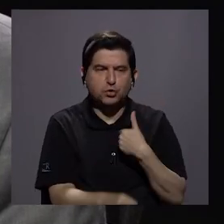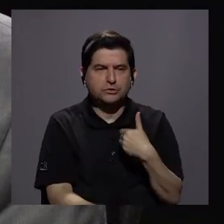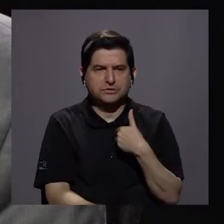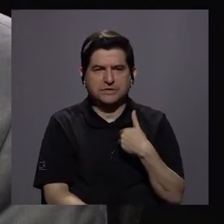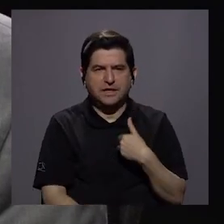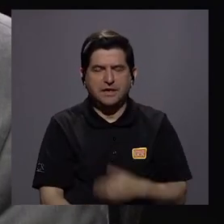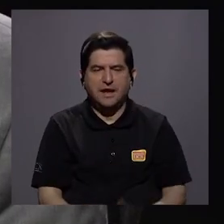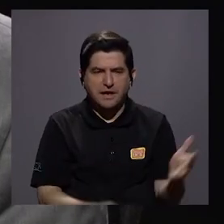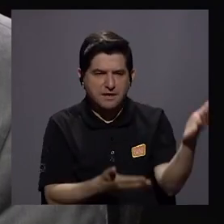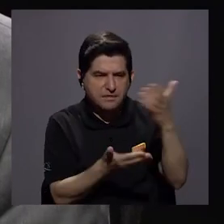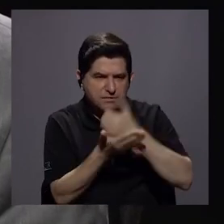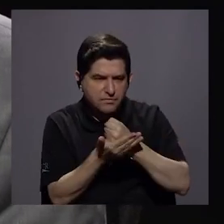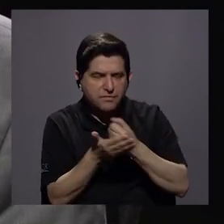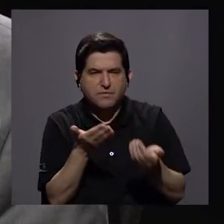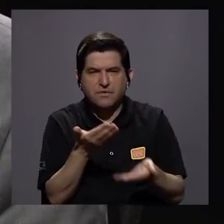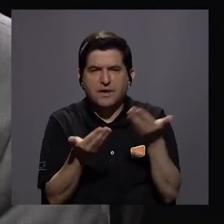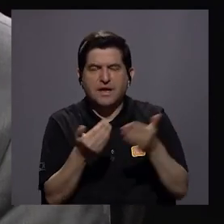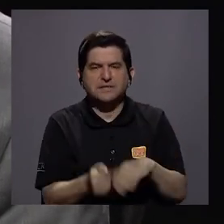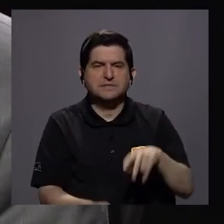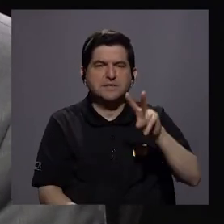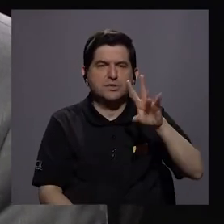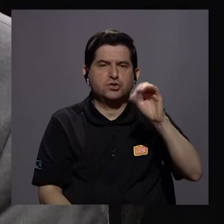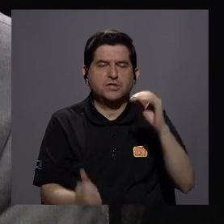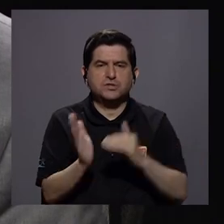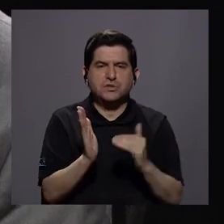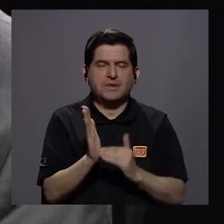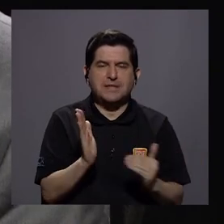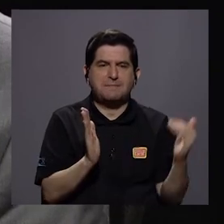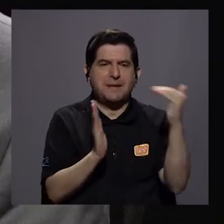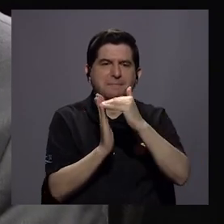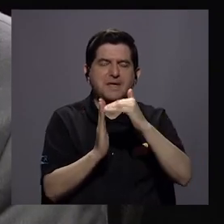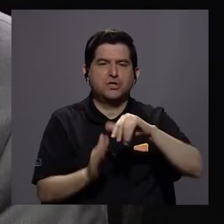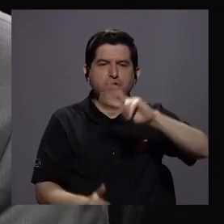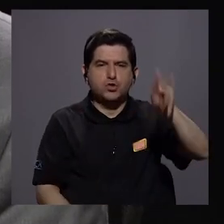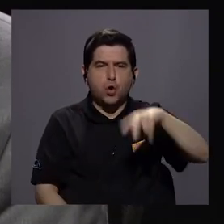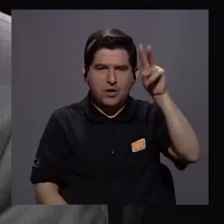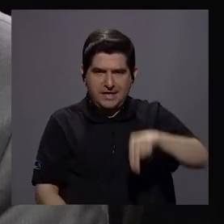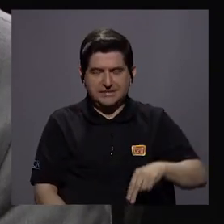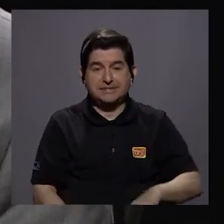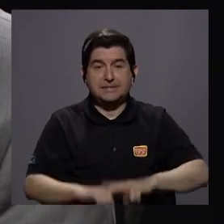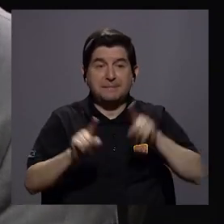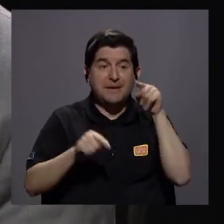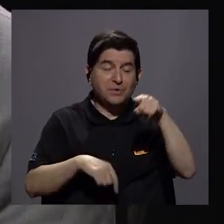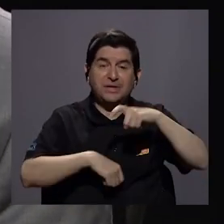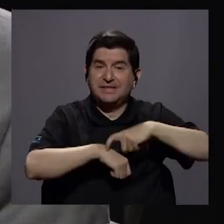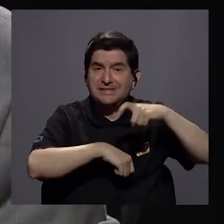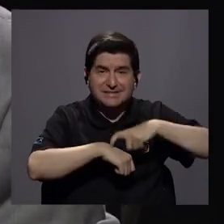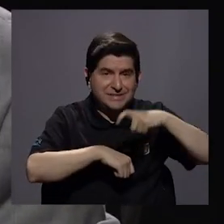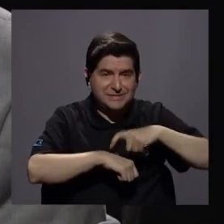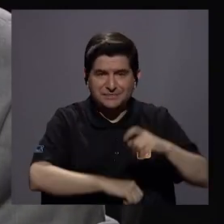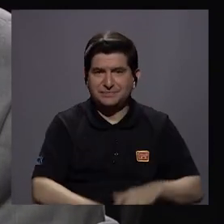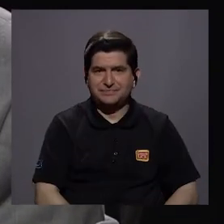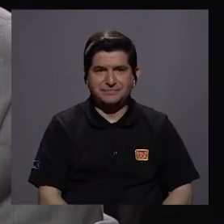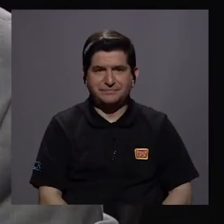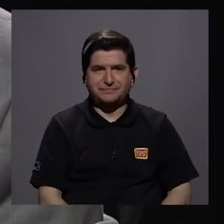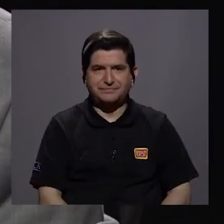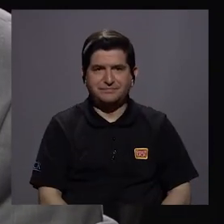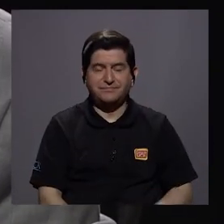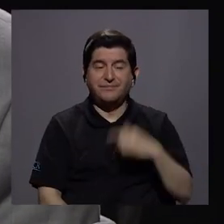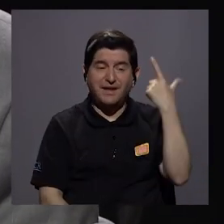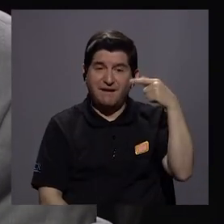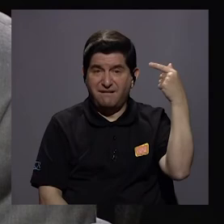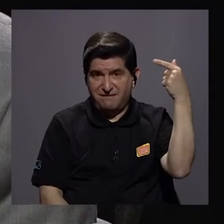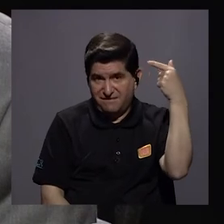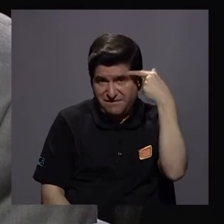una recaudación cerca de 250 mil millones de colones. Pero es ahí, entonces, donde